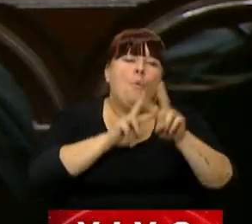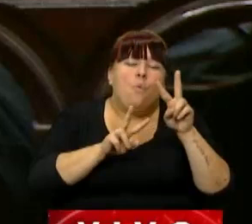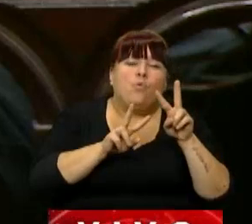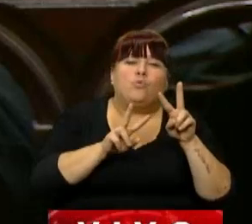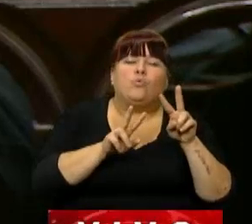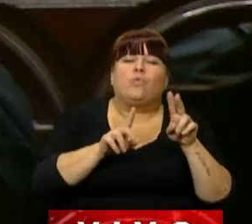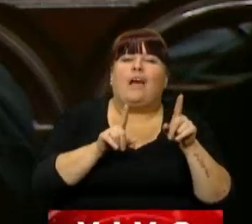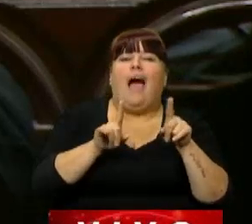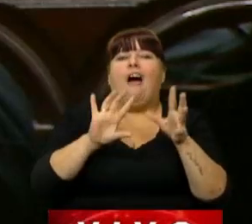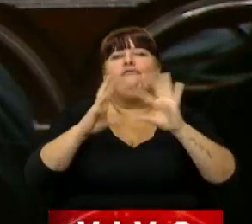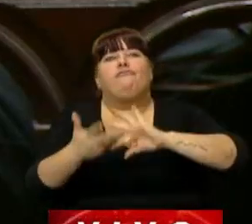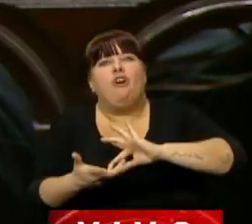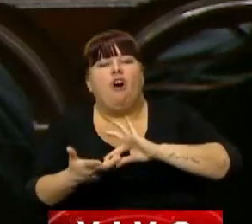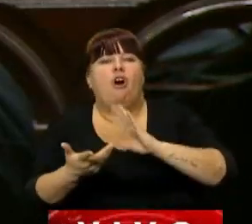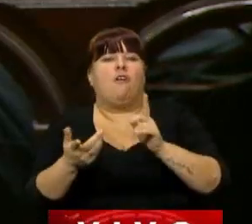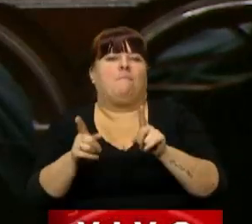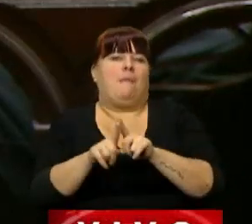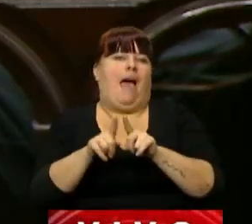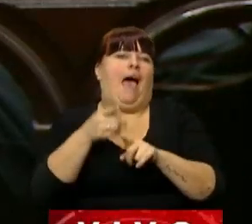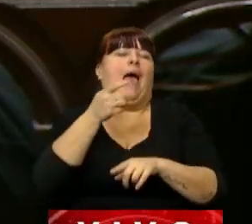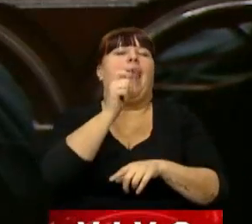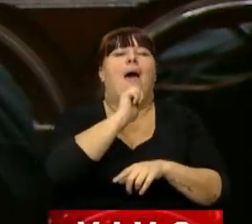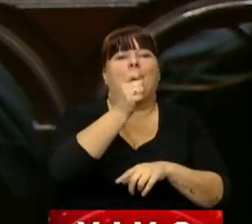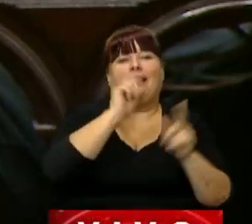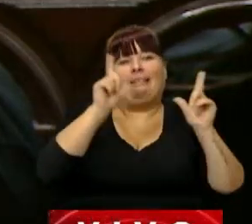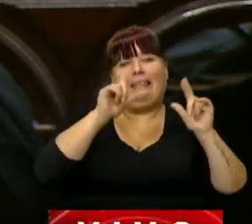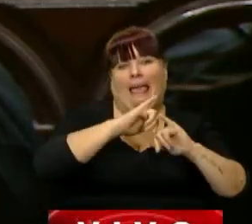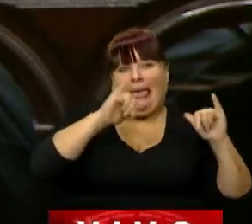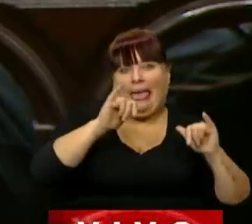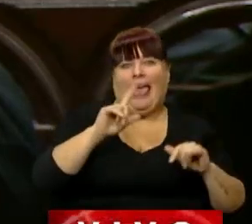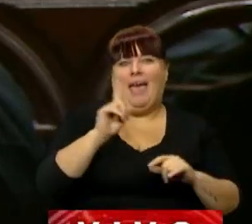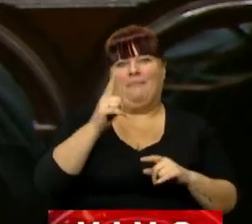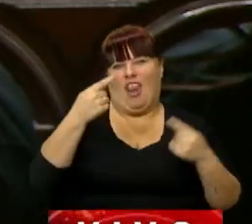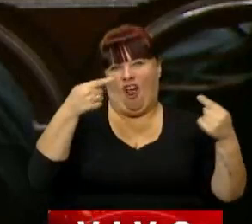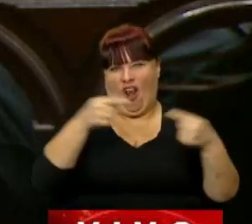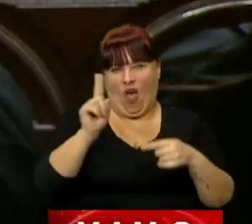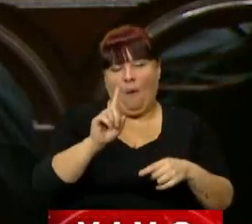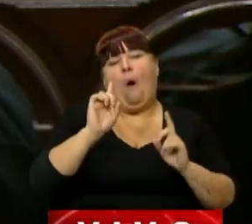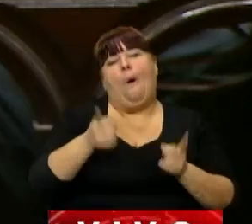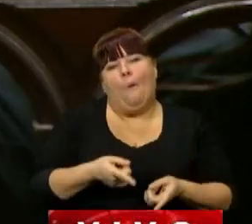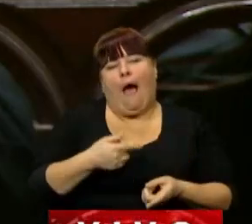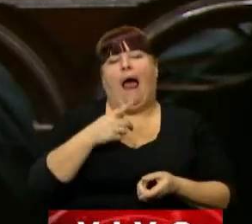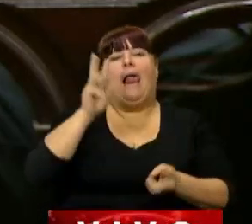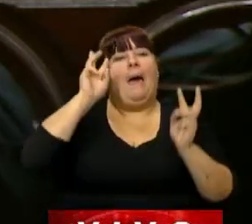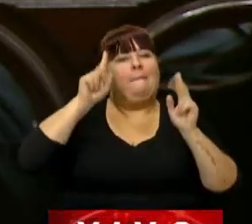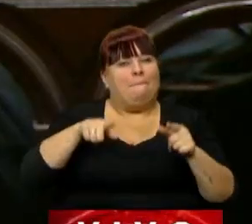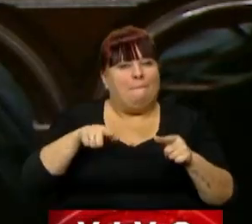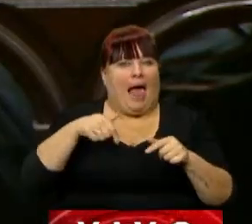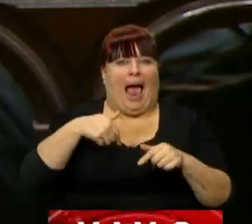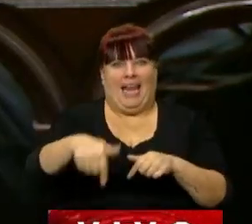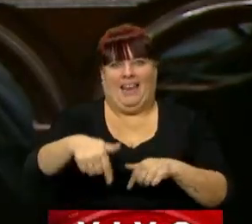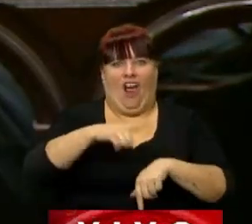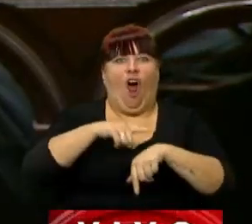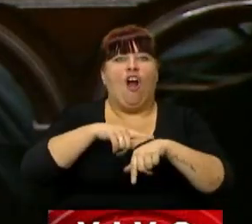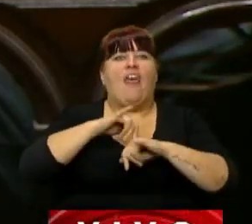determinadas acciones en los medios de comunicación que quizá no son del todo correspondidas, entonces volvemos a intentar ahora más cerca del